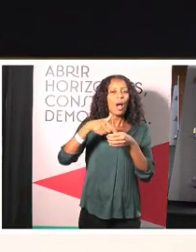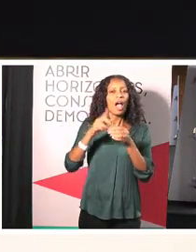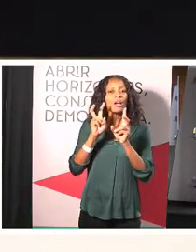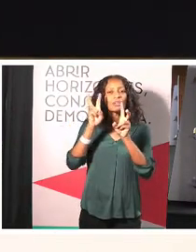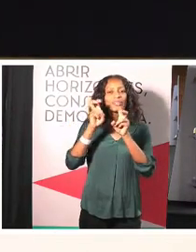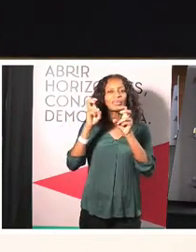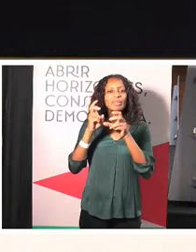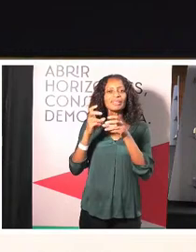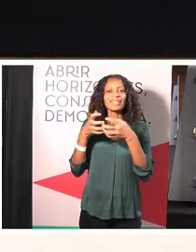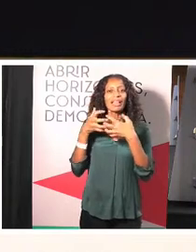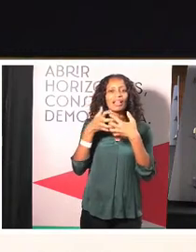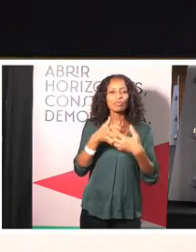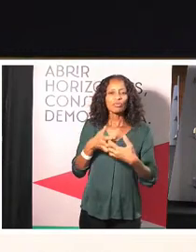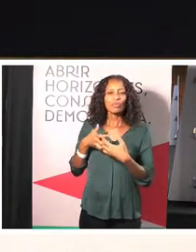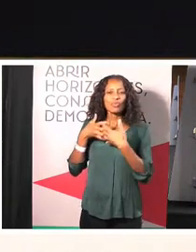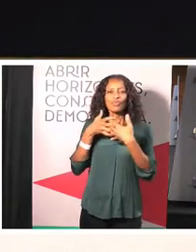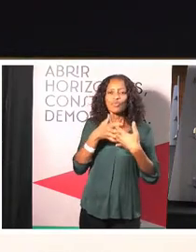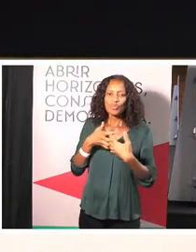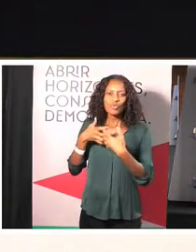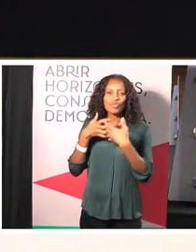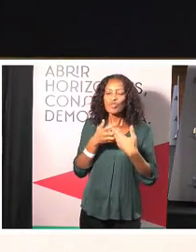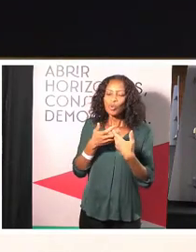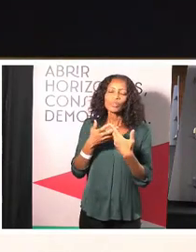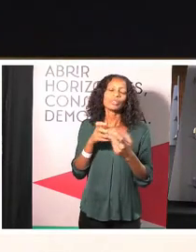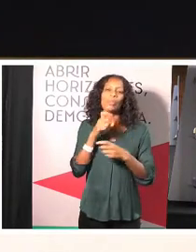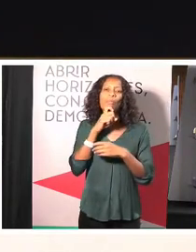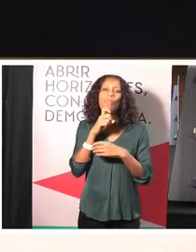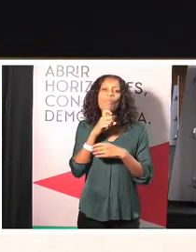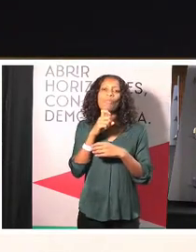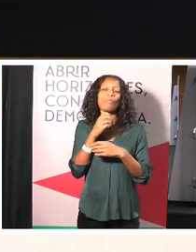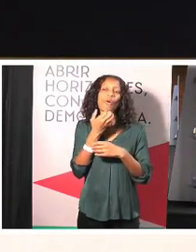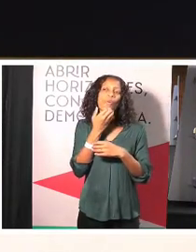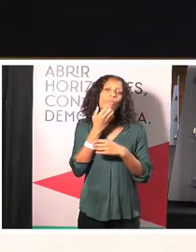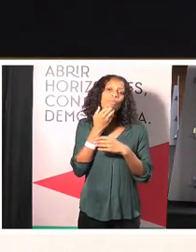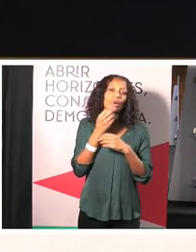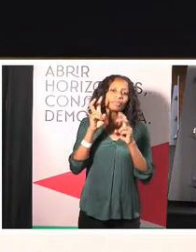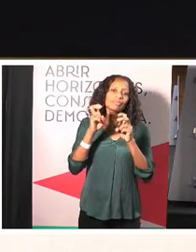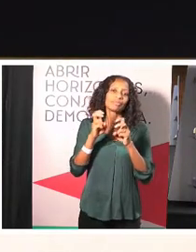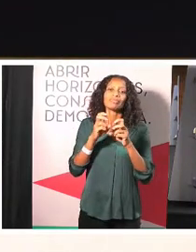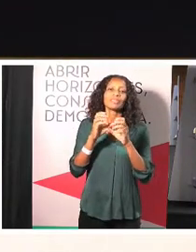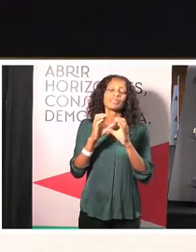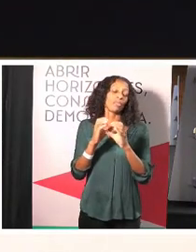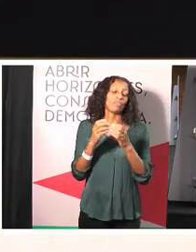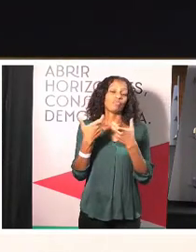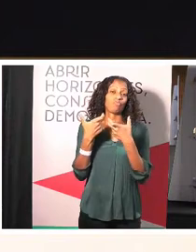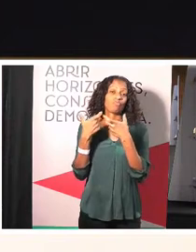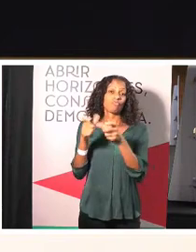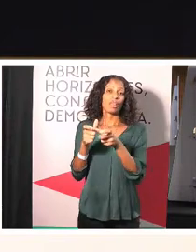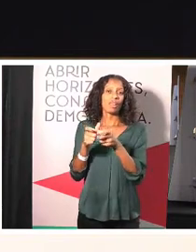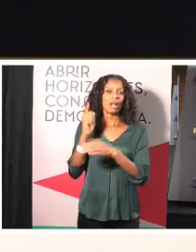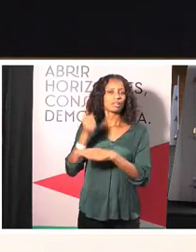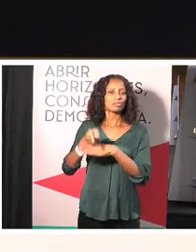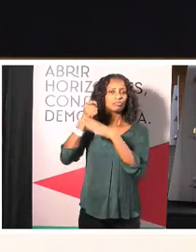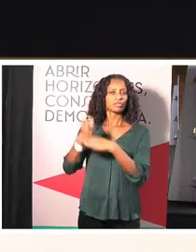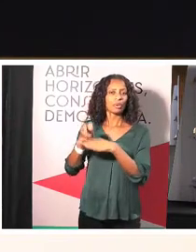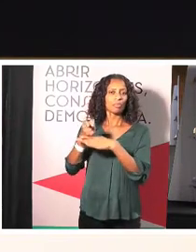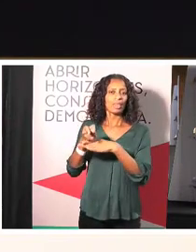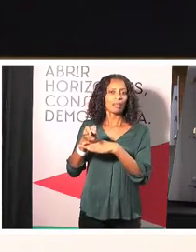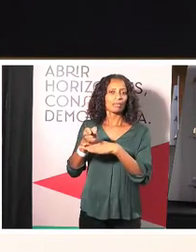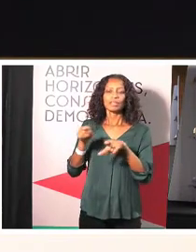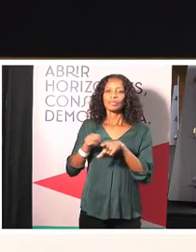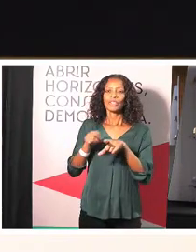clase dominante, están en otro lado. O sea, por ejemplo, en el caso de nuestra clase dominante en España, Aznar, la vieja guardia,